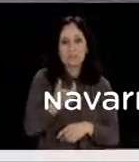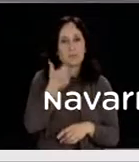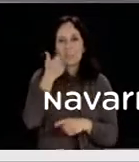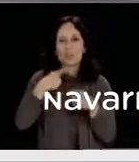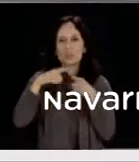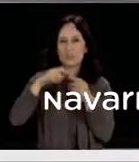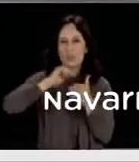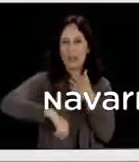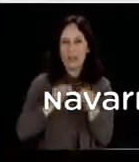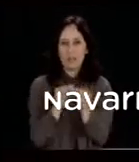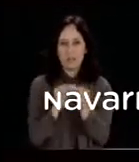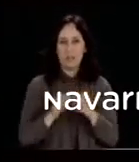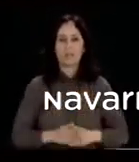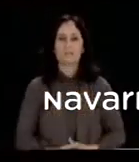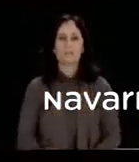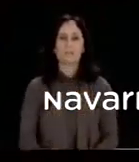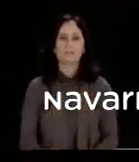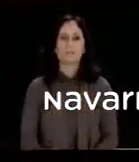metal.